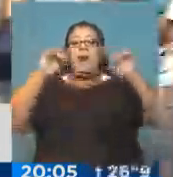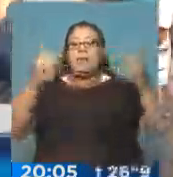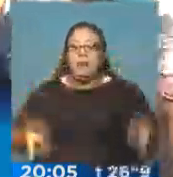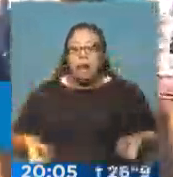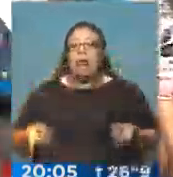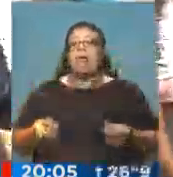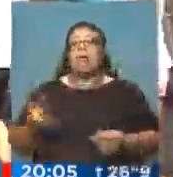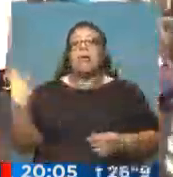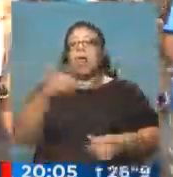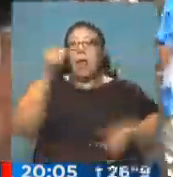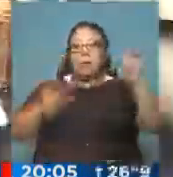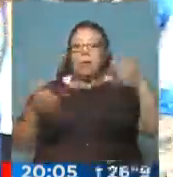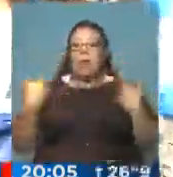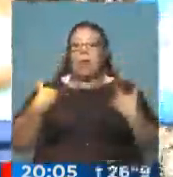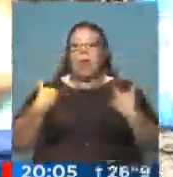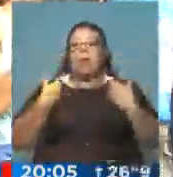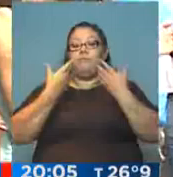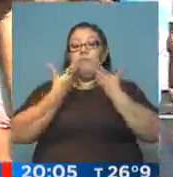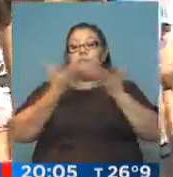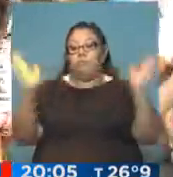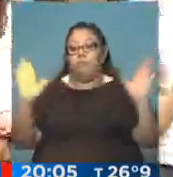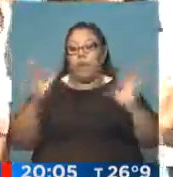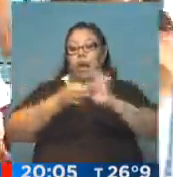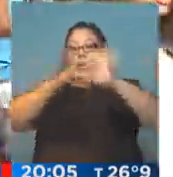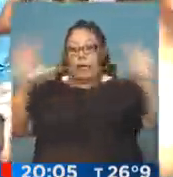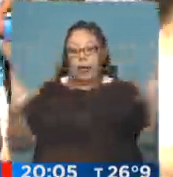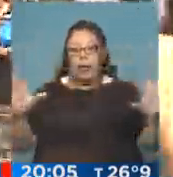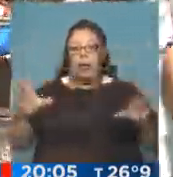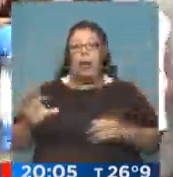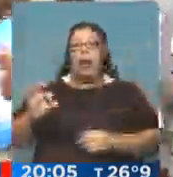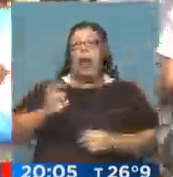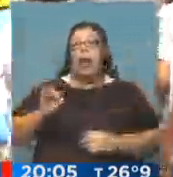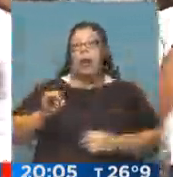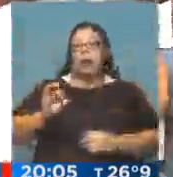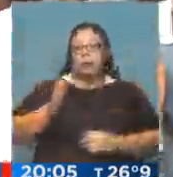expresar libremente, como lo ha hecho nuestro gobierno durante 12 años, que cada uno, todos los que